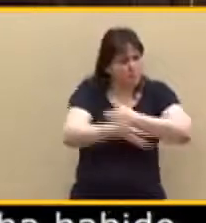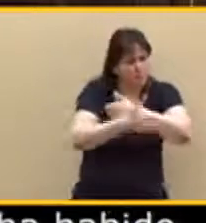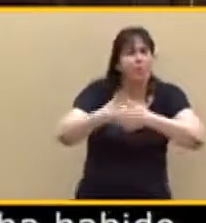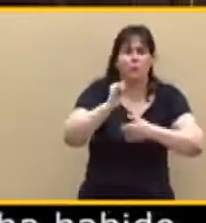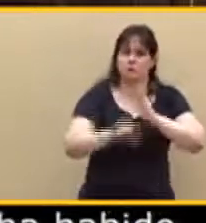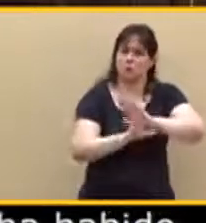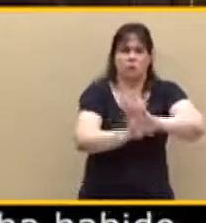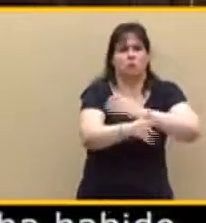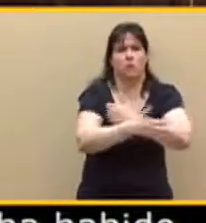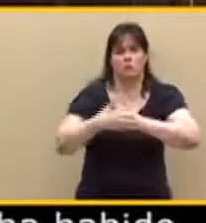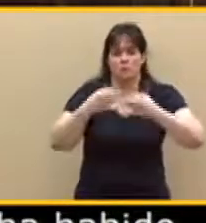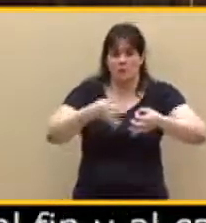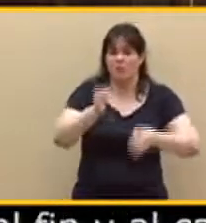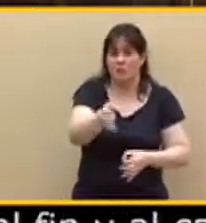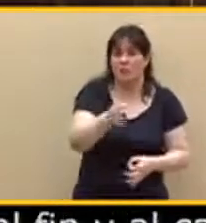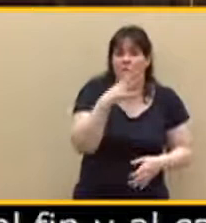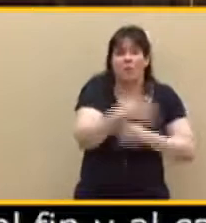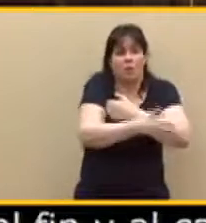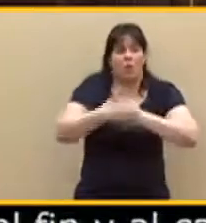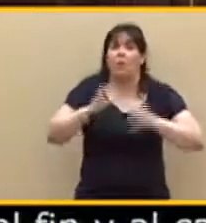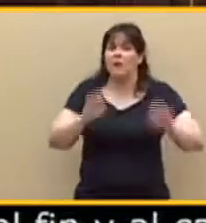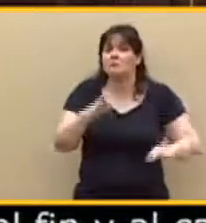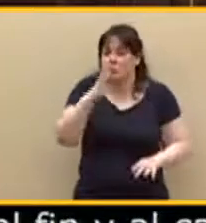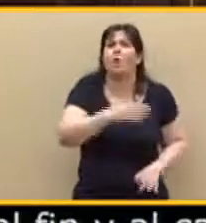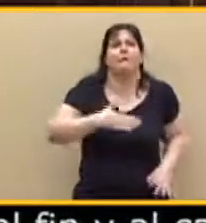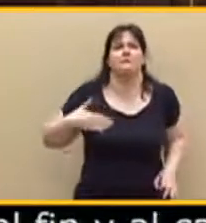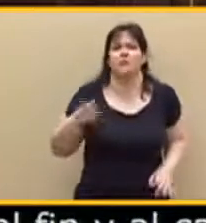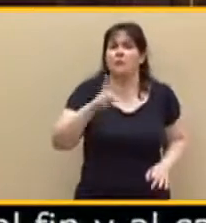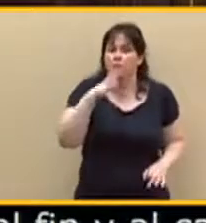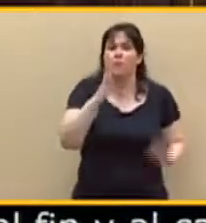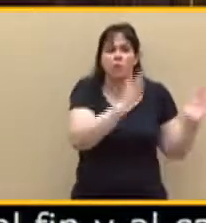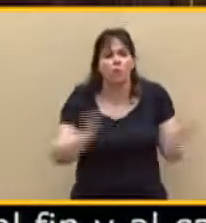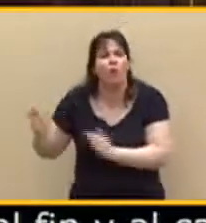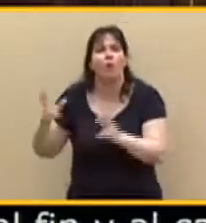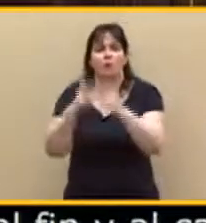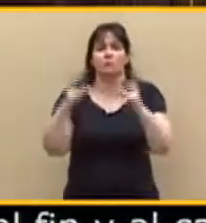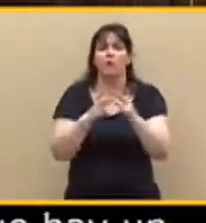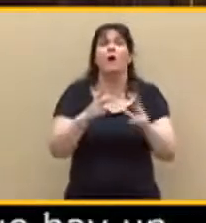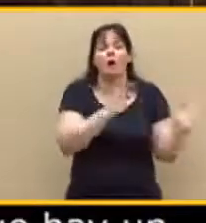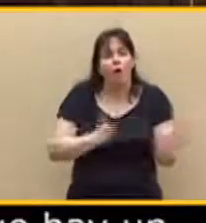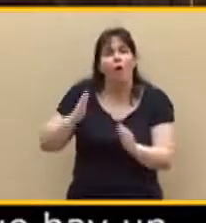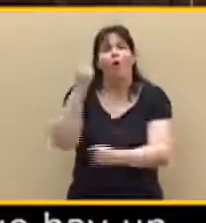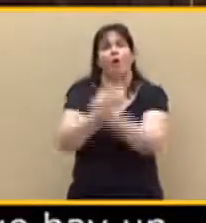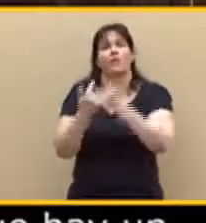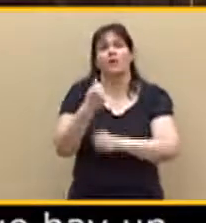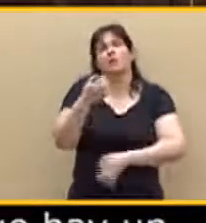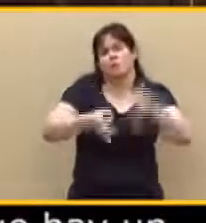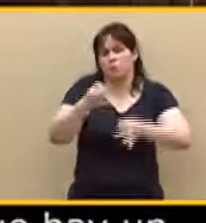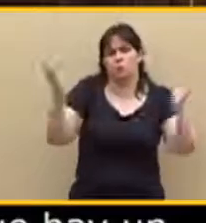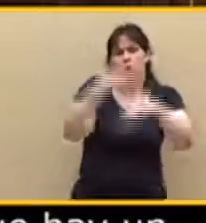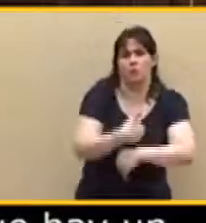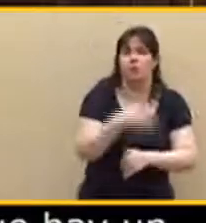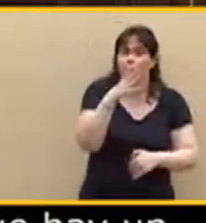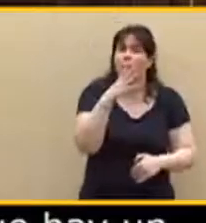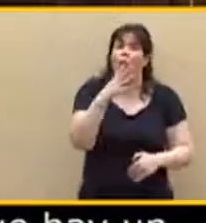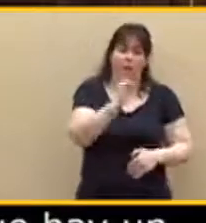cabo el que es pobre lo es porque quiere y no porque hay un orden social y económico injusto que exige que exista la pobreza para que unos pocos